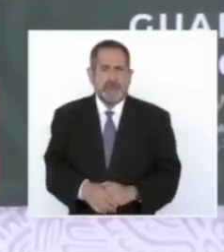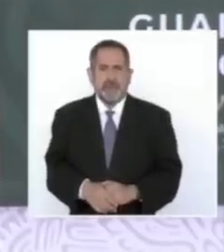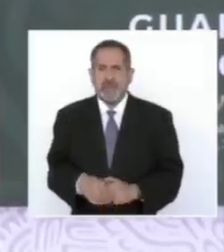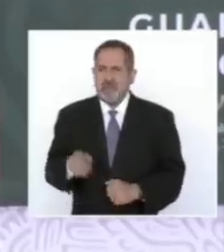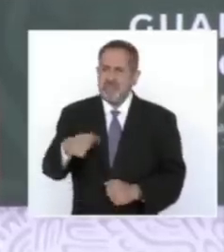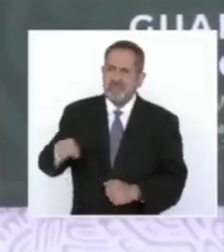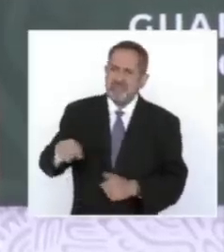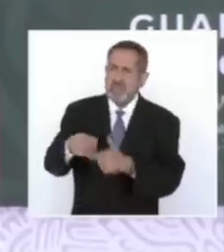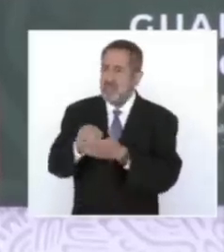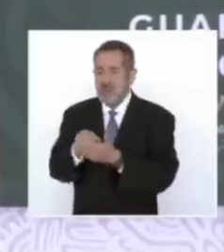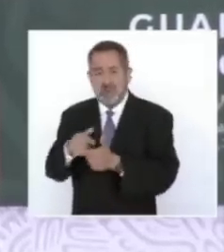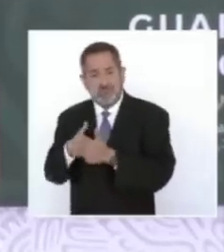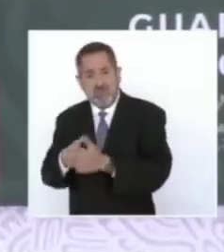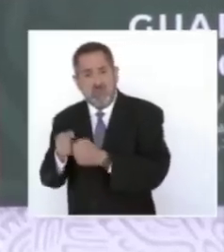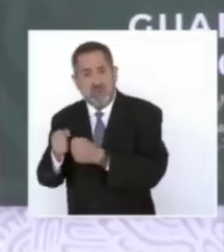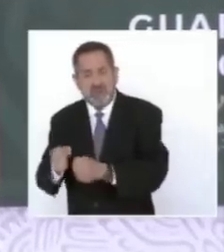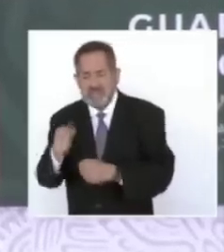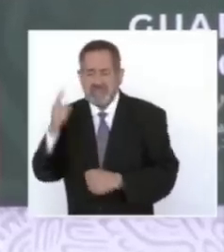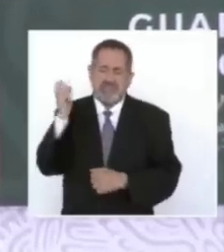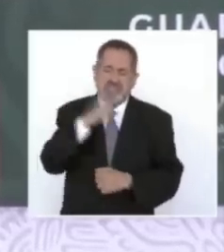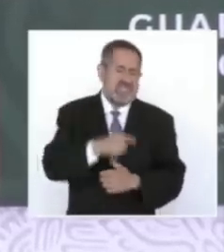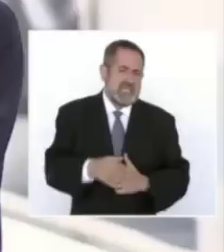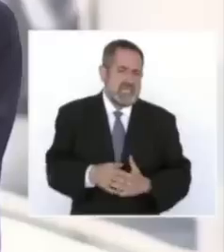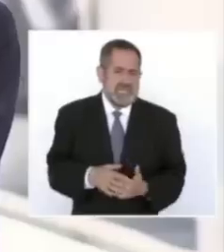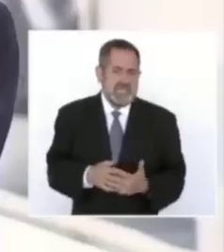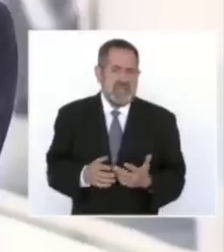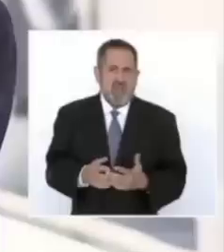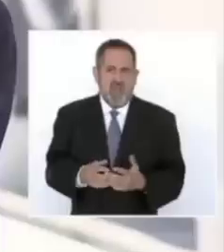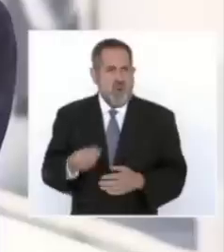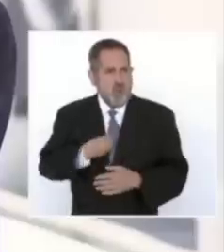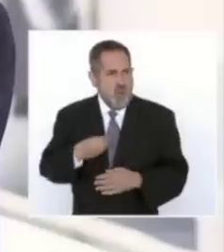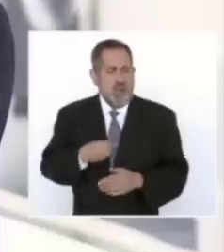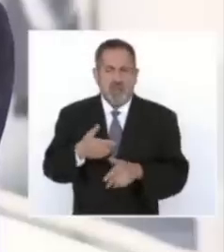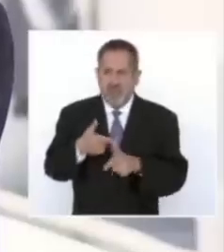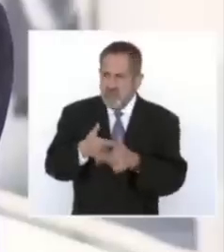se conserve y que resista